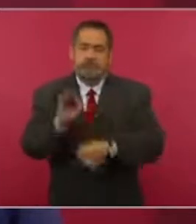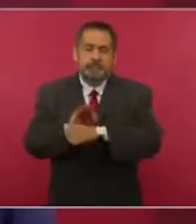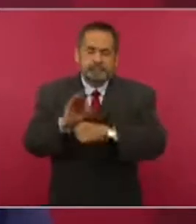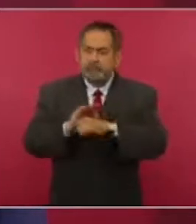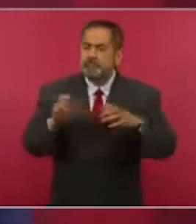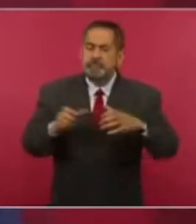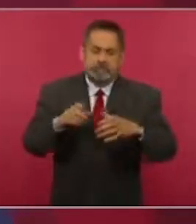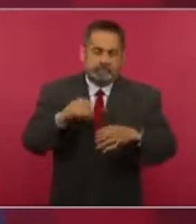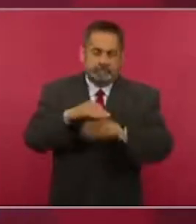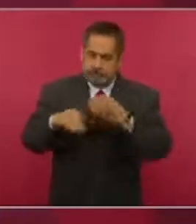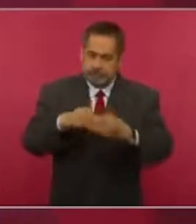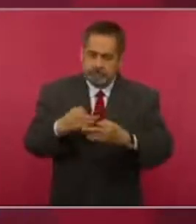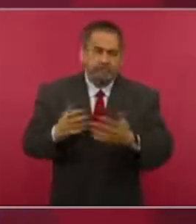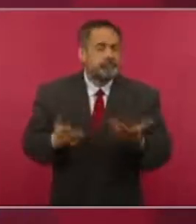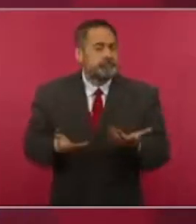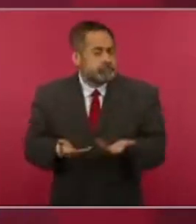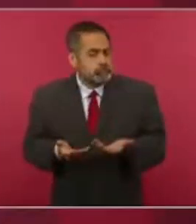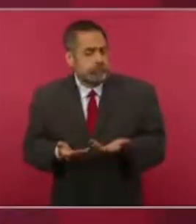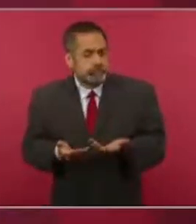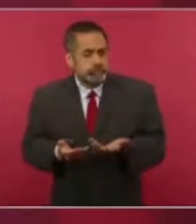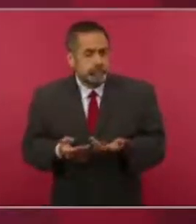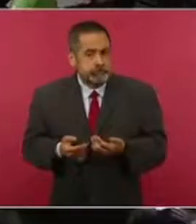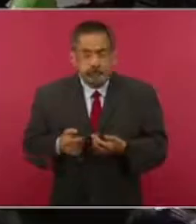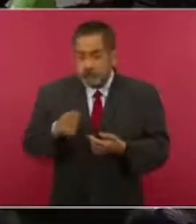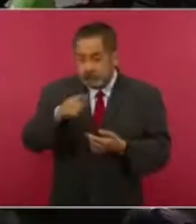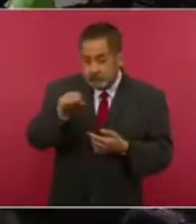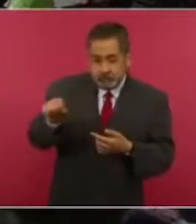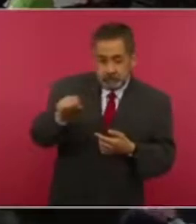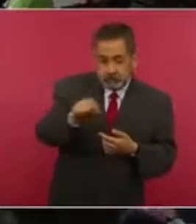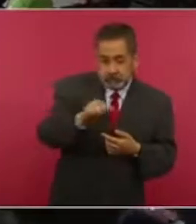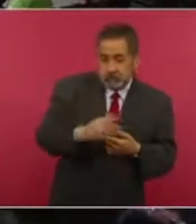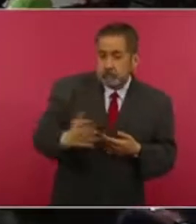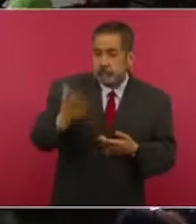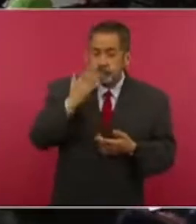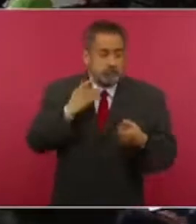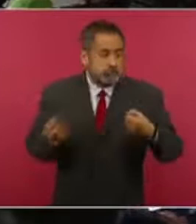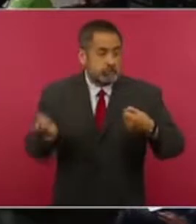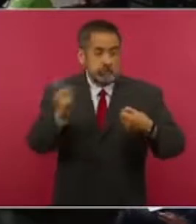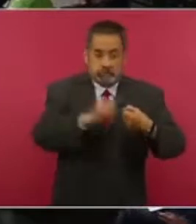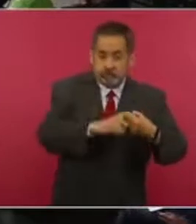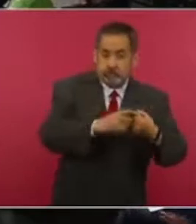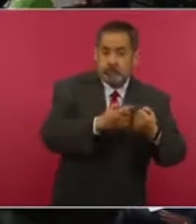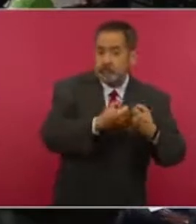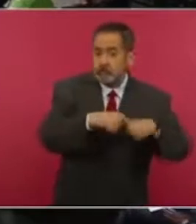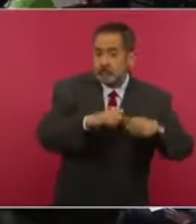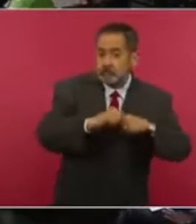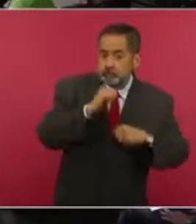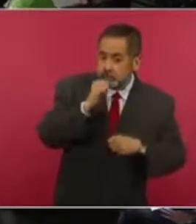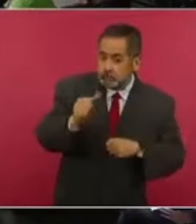y que sean los que no cuentan con seguridad social. ¿Se hará una